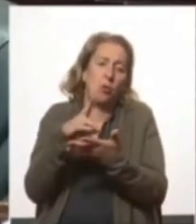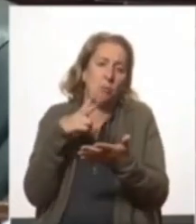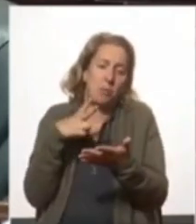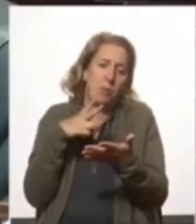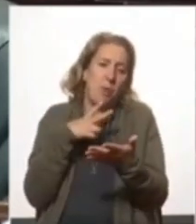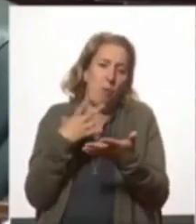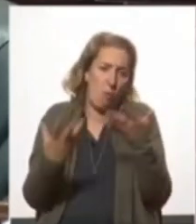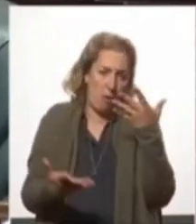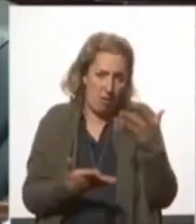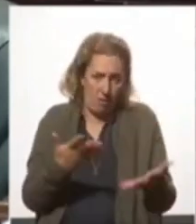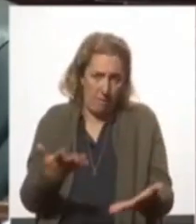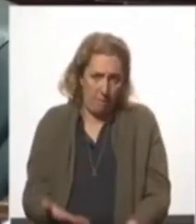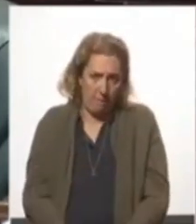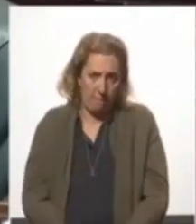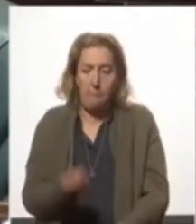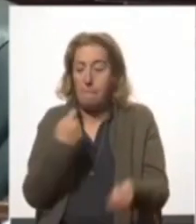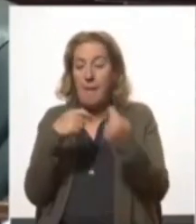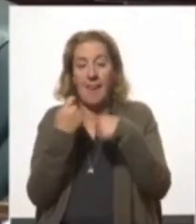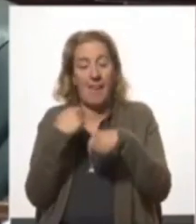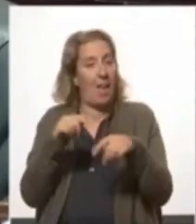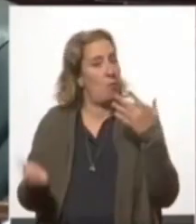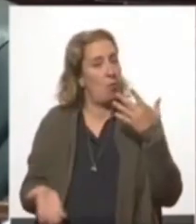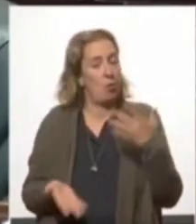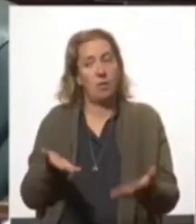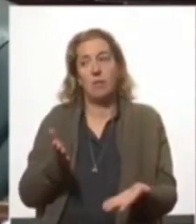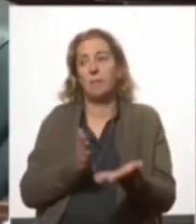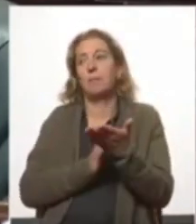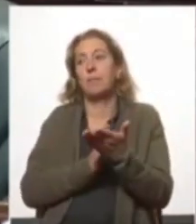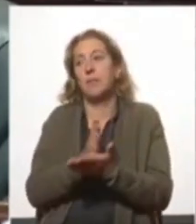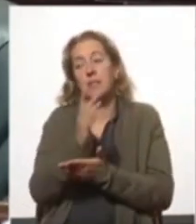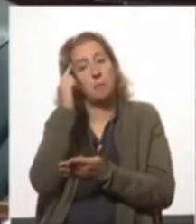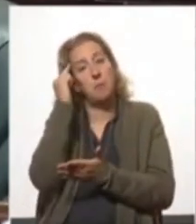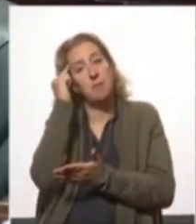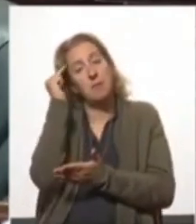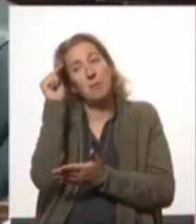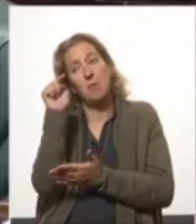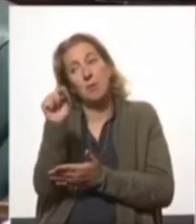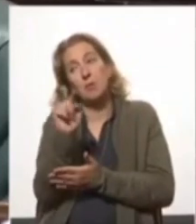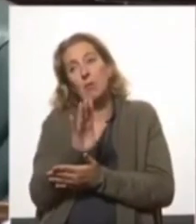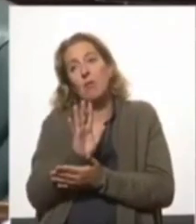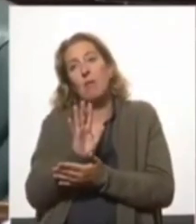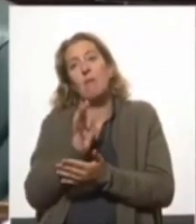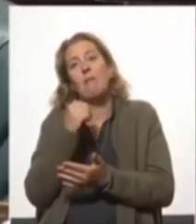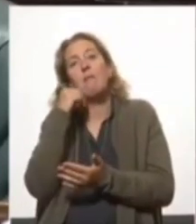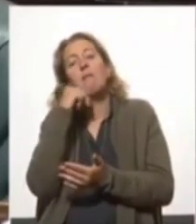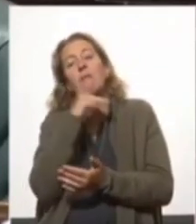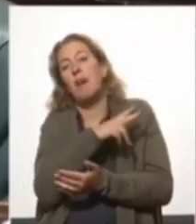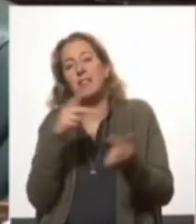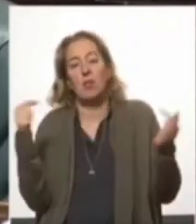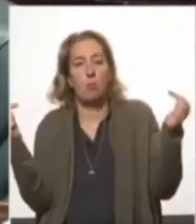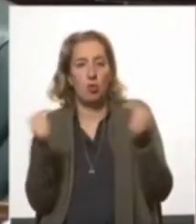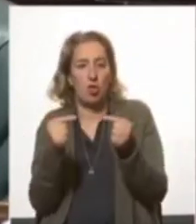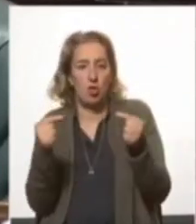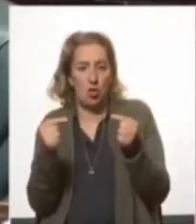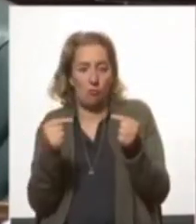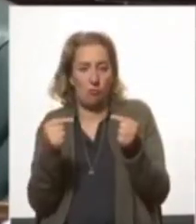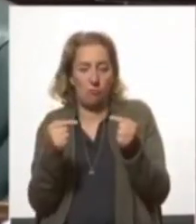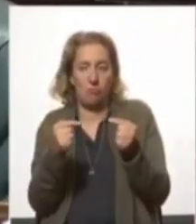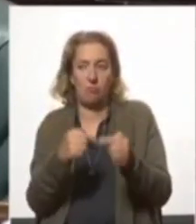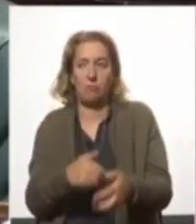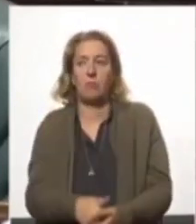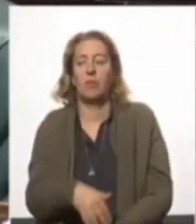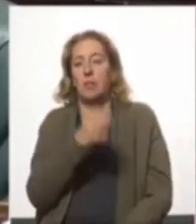el mercado. Siempre hemos pensado que esa es una falacia de falsa oposición, como decía Bas